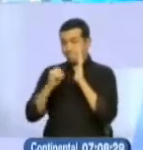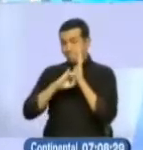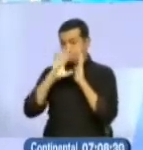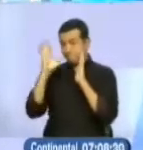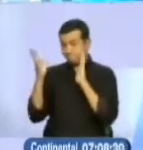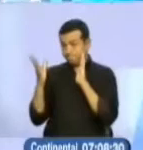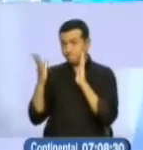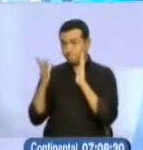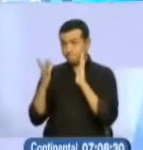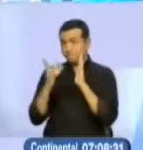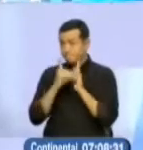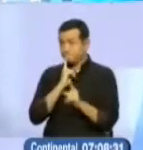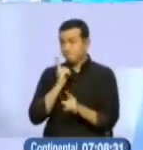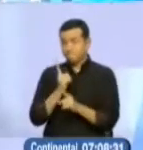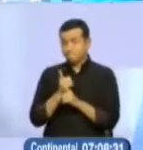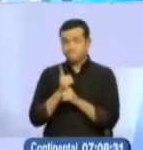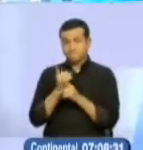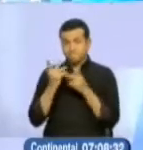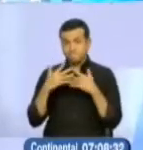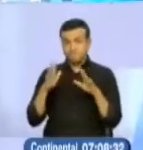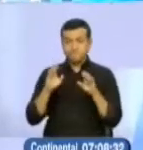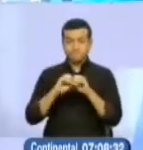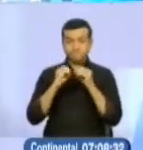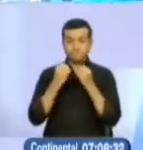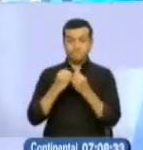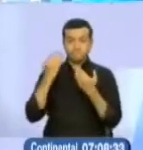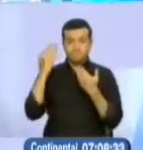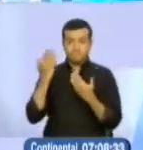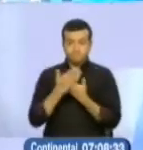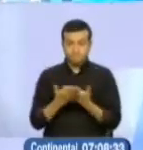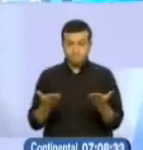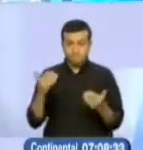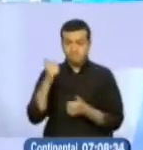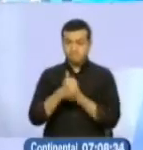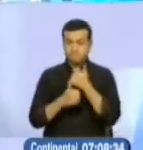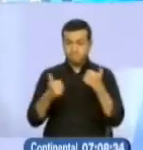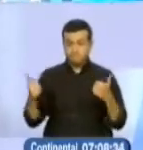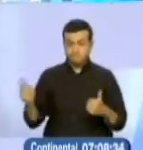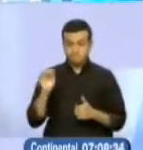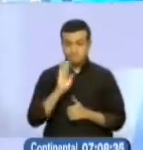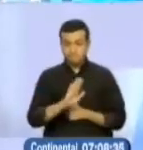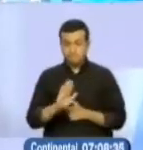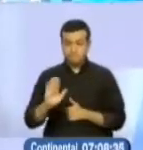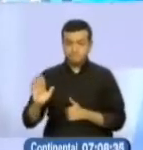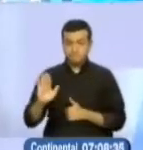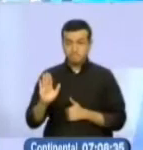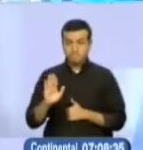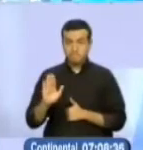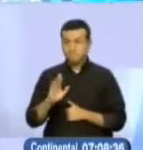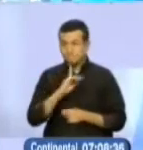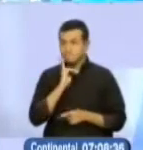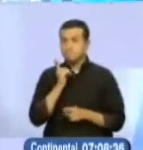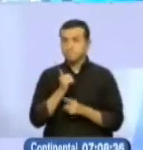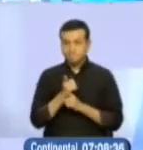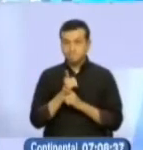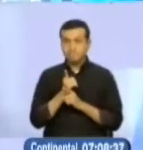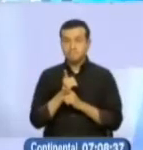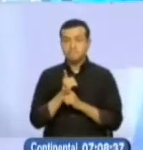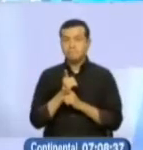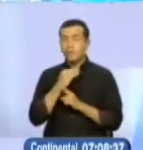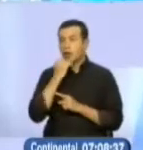es legítimo también que las organizaciones políticas las candidaturas puedan eventualmente impugnar